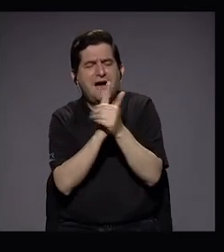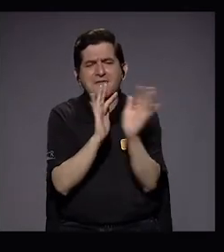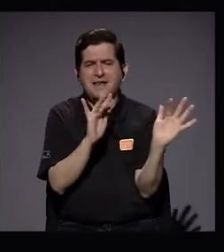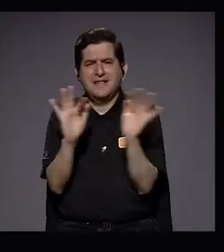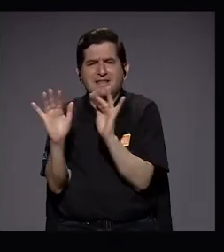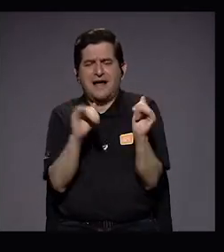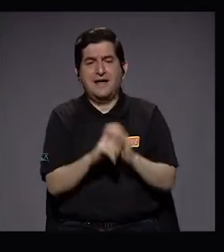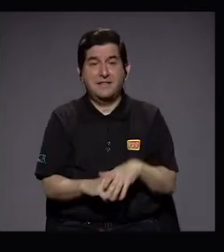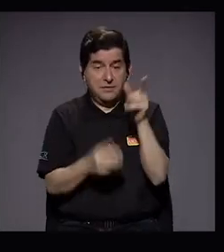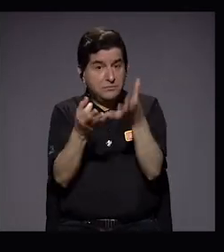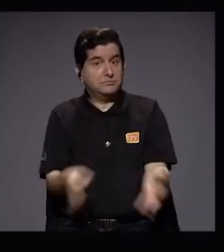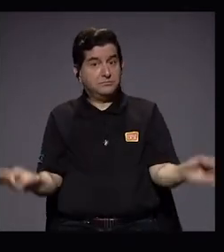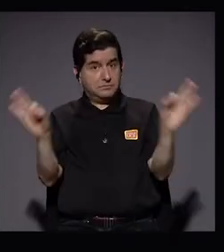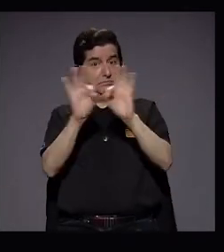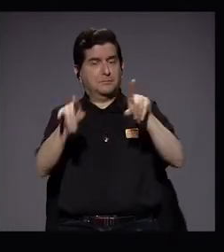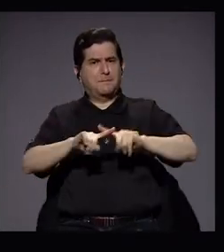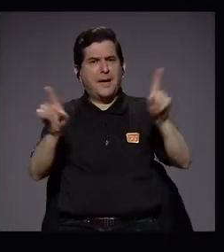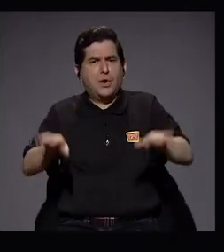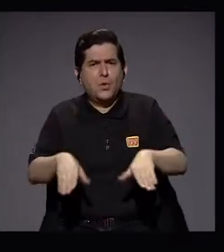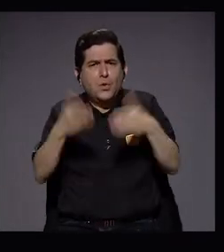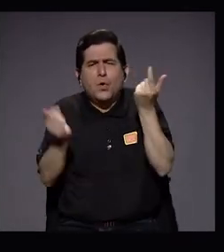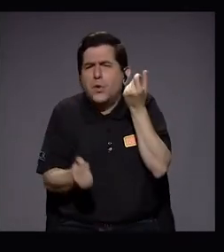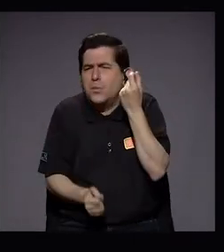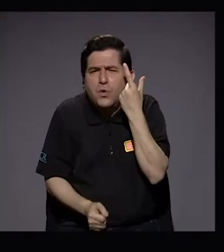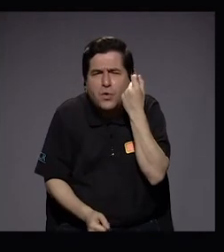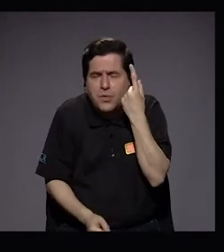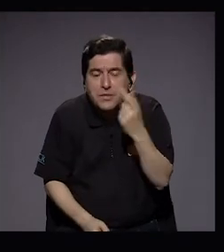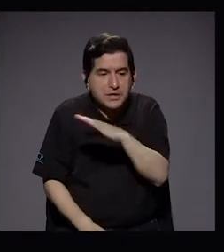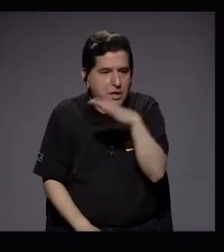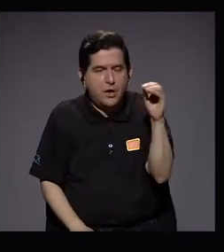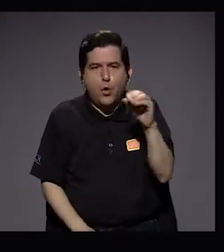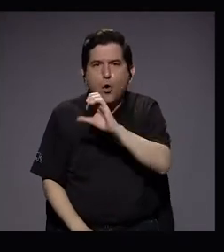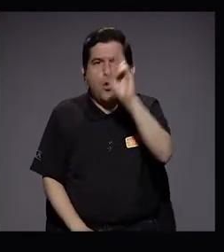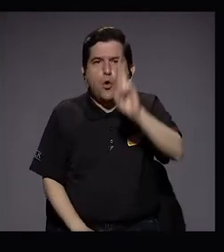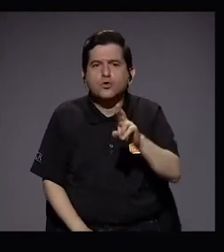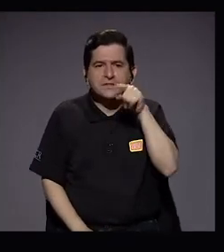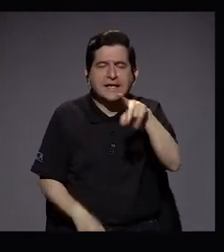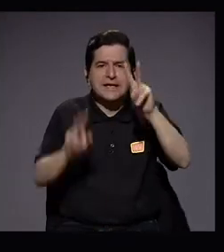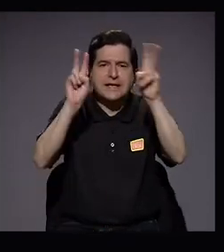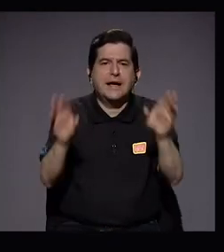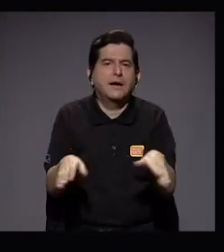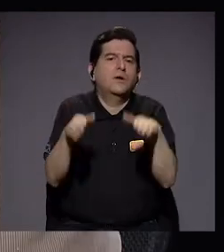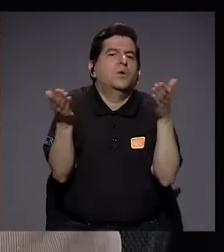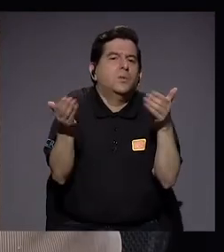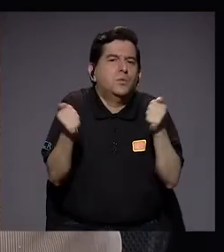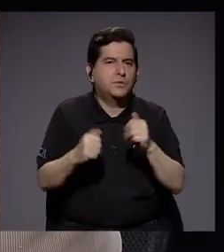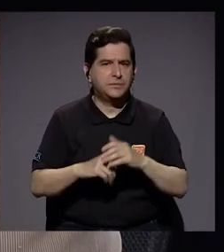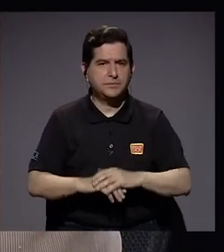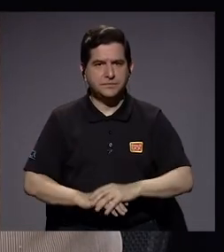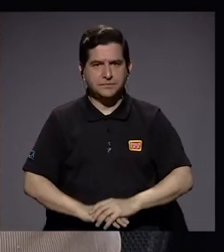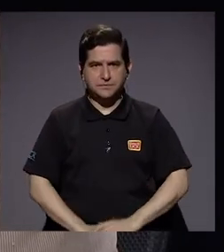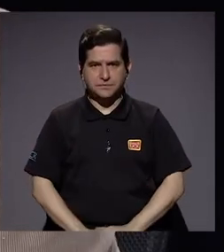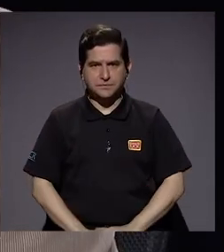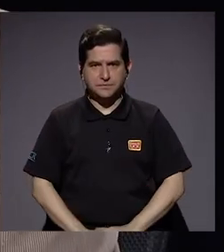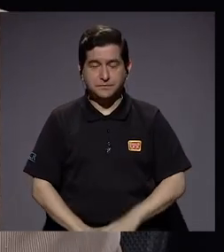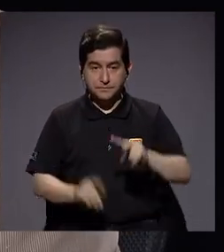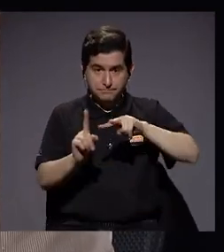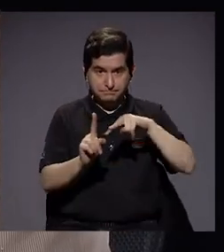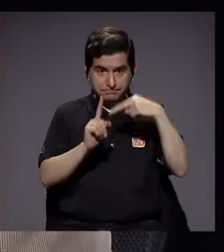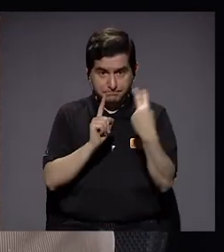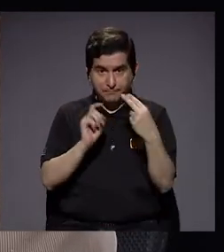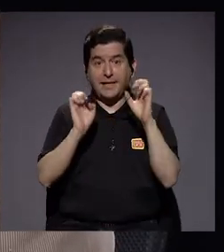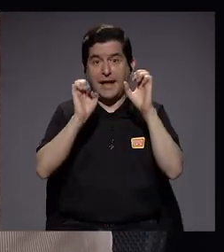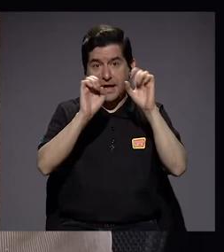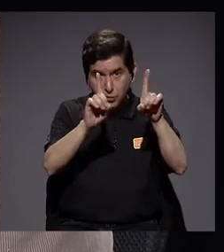talento digital y eso es fundamental, pero ¿cómo podemos entender o más bien cómo está Costa Rica en esa materia? Bueno, desde el